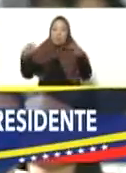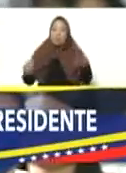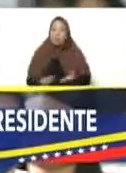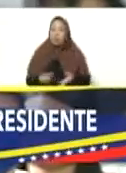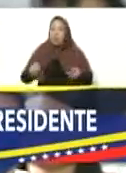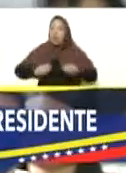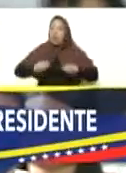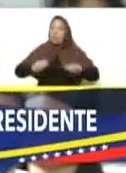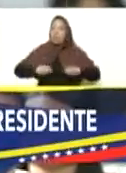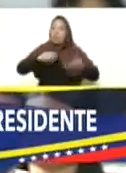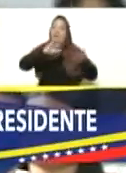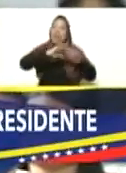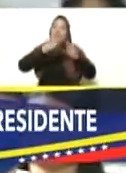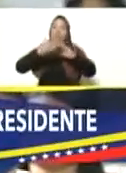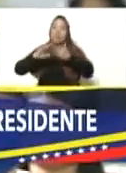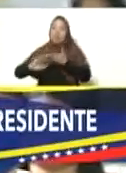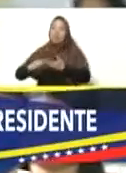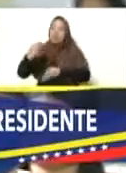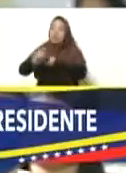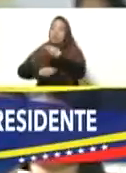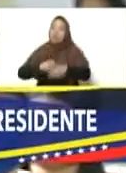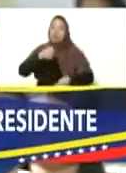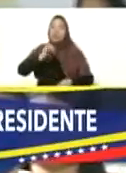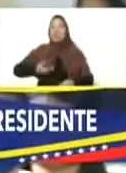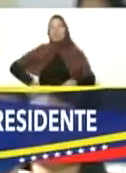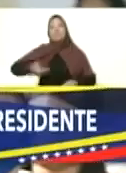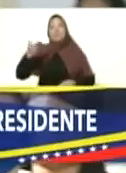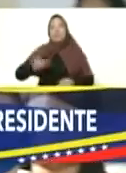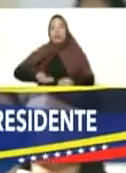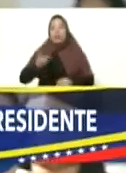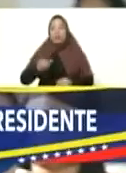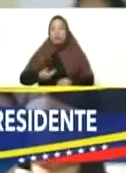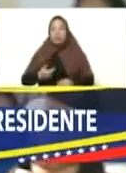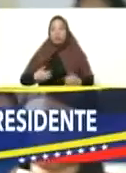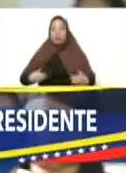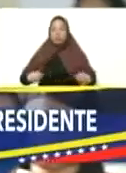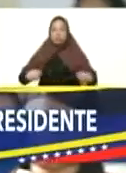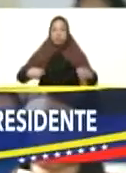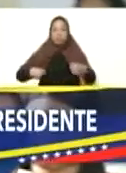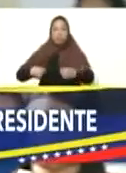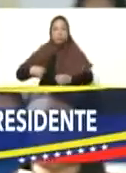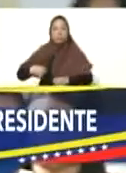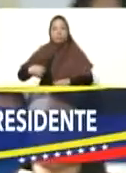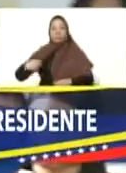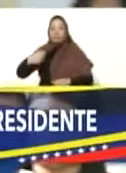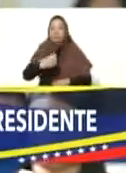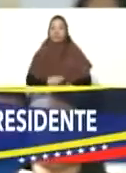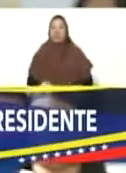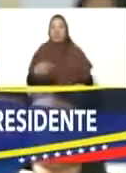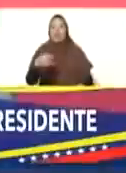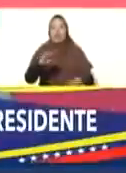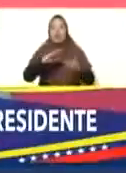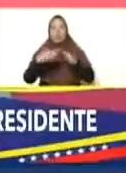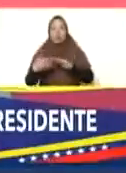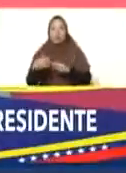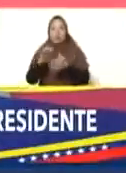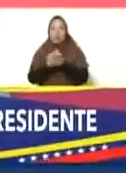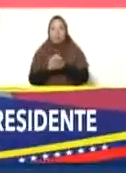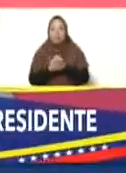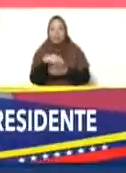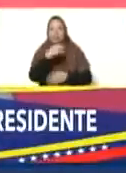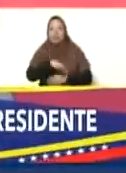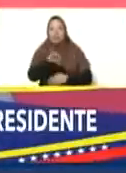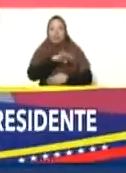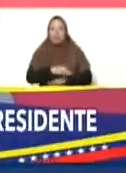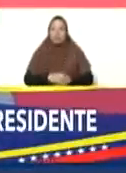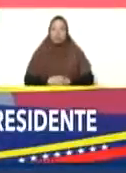vida en comunidad o sea hay una serie de cosas que son que son complementarias a estas visiones sobre la ciudad que tenemos compañeros jorge rodríguez me ha